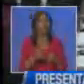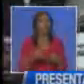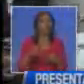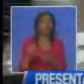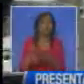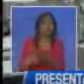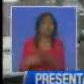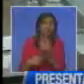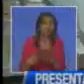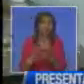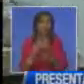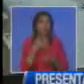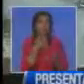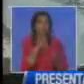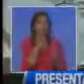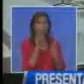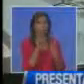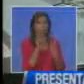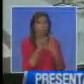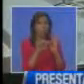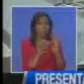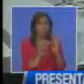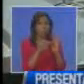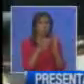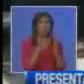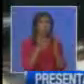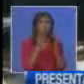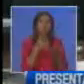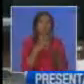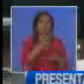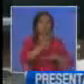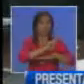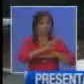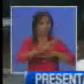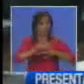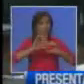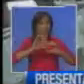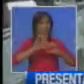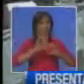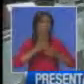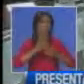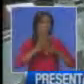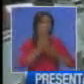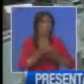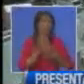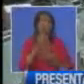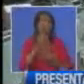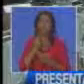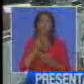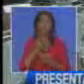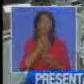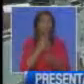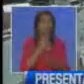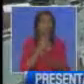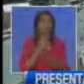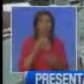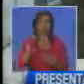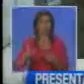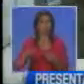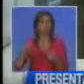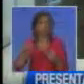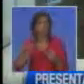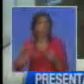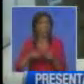está la ausencia de una norma que evite la designación de un superintendente que responda a alguien que tenga conflicto de